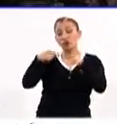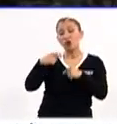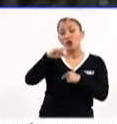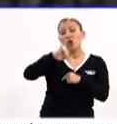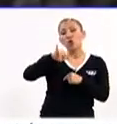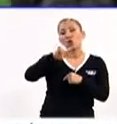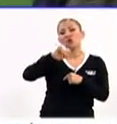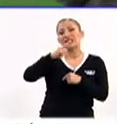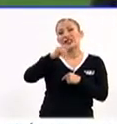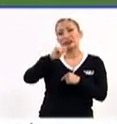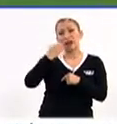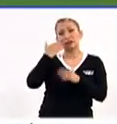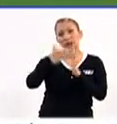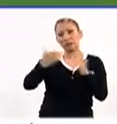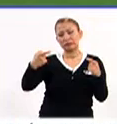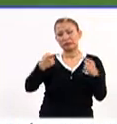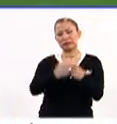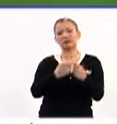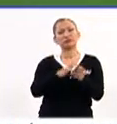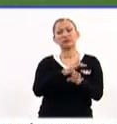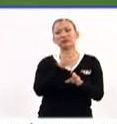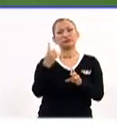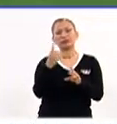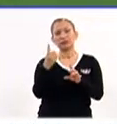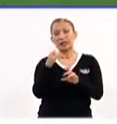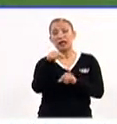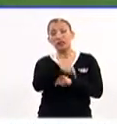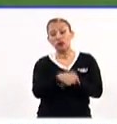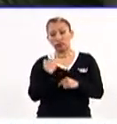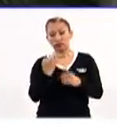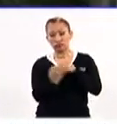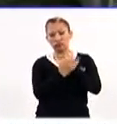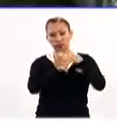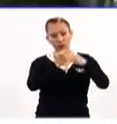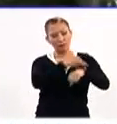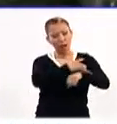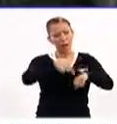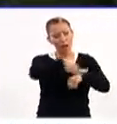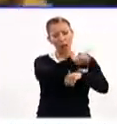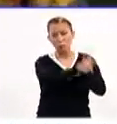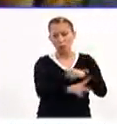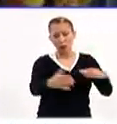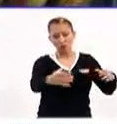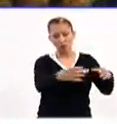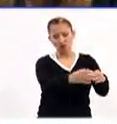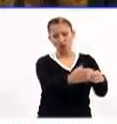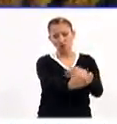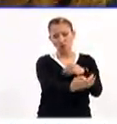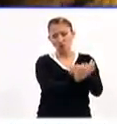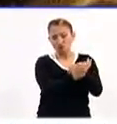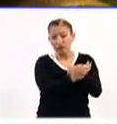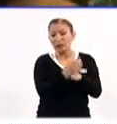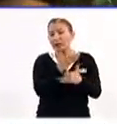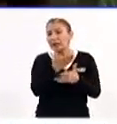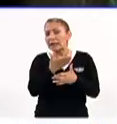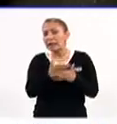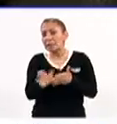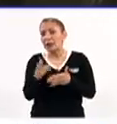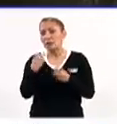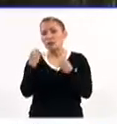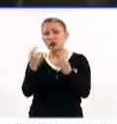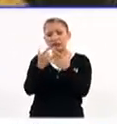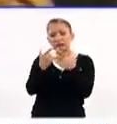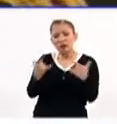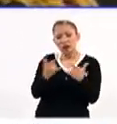fue una etapa contrastante en el sentido de que tenía la fortaleza de una familia y de un pueblo y tenía